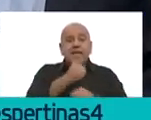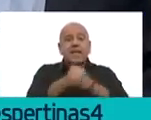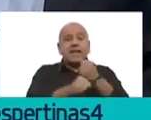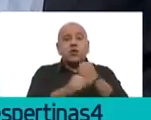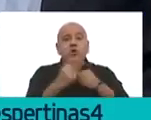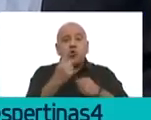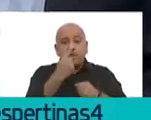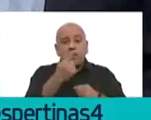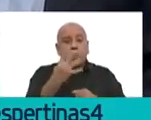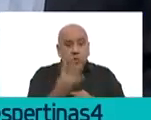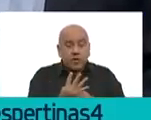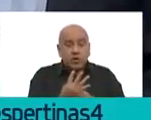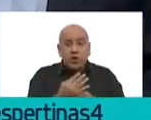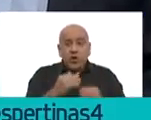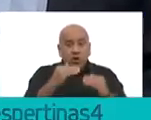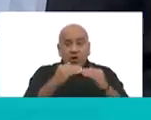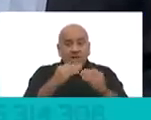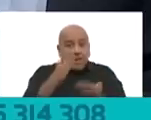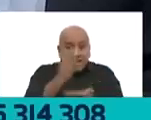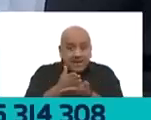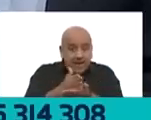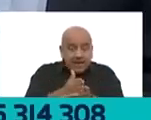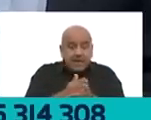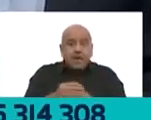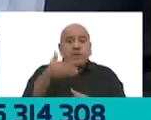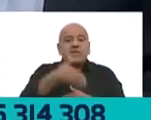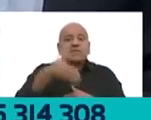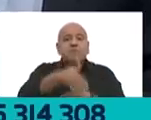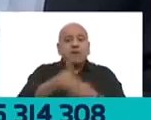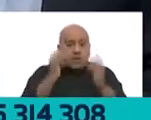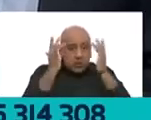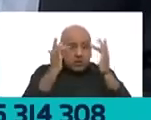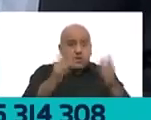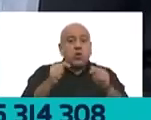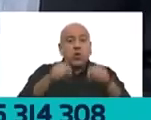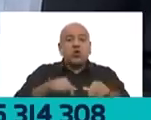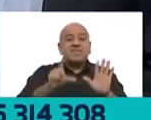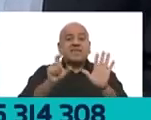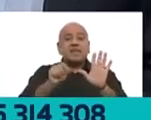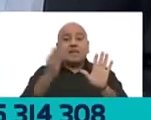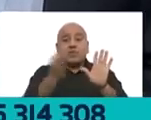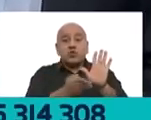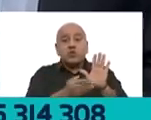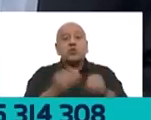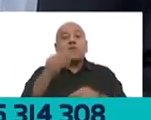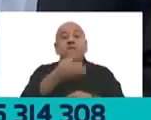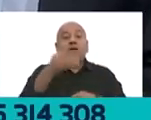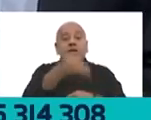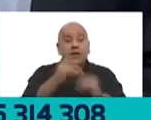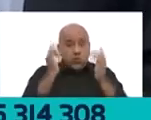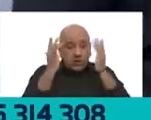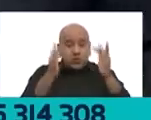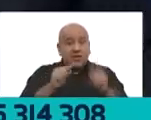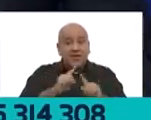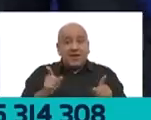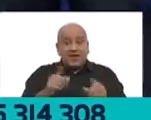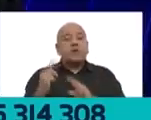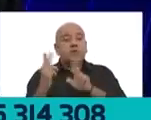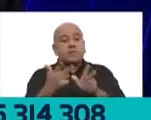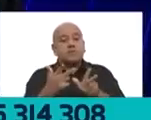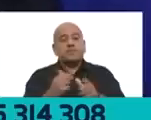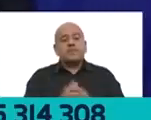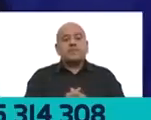totalmente y nos dejó a nivel alto y un pionero en el mundo no sólo en el